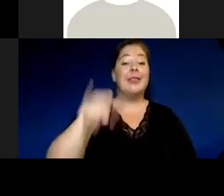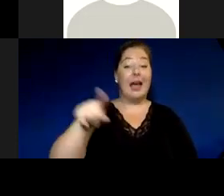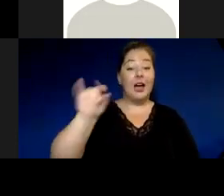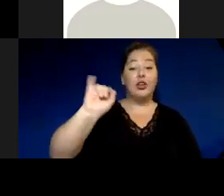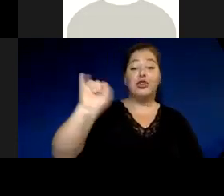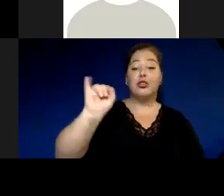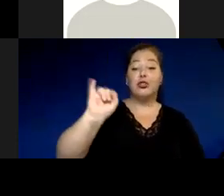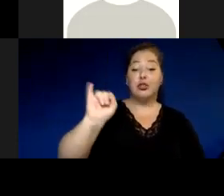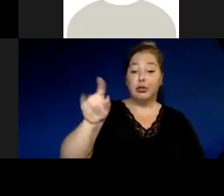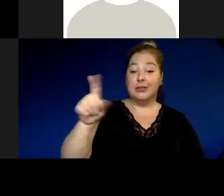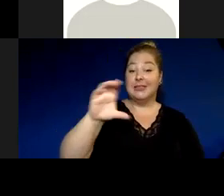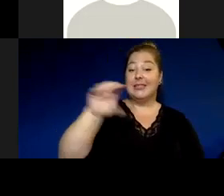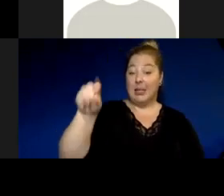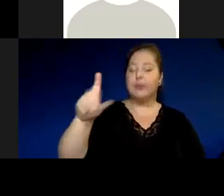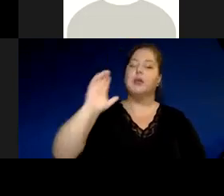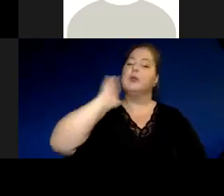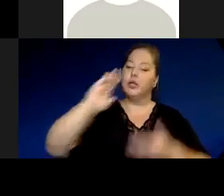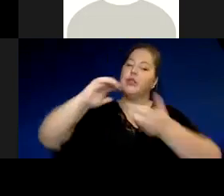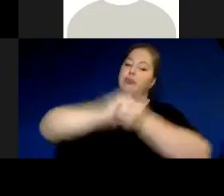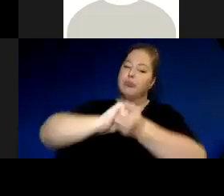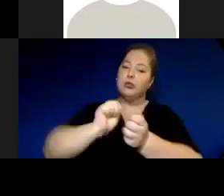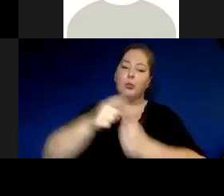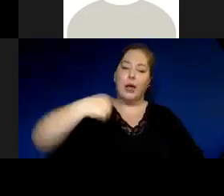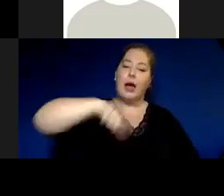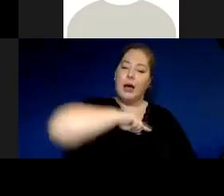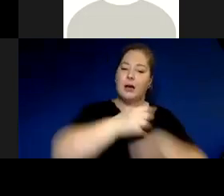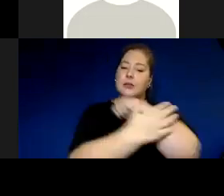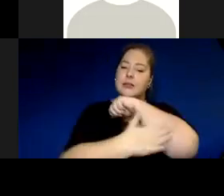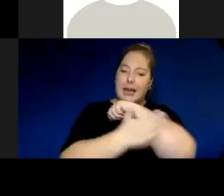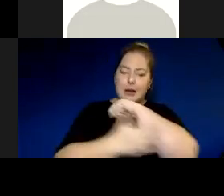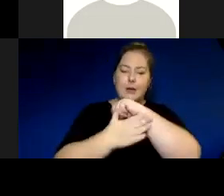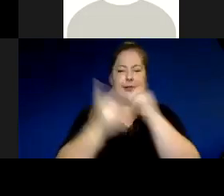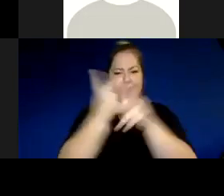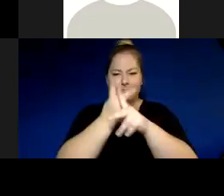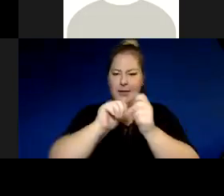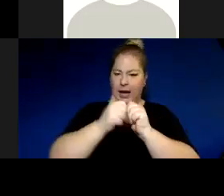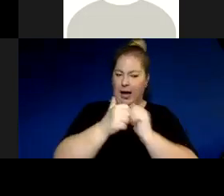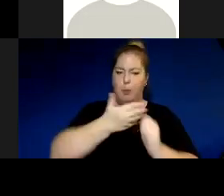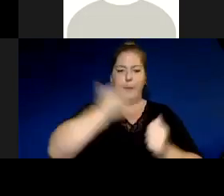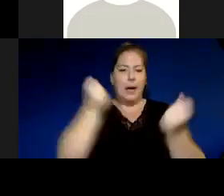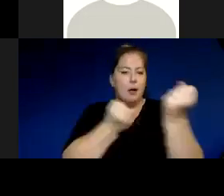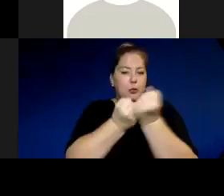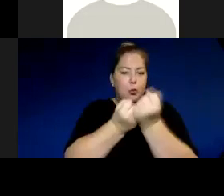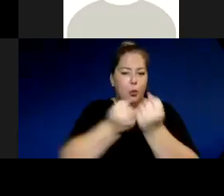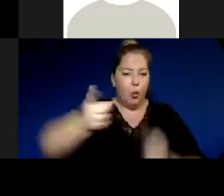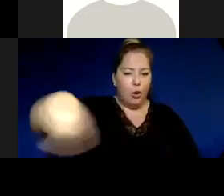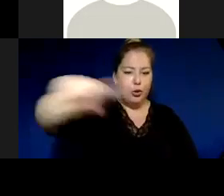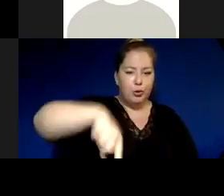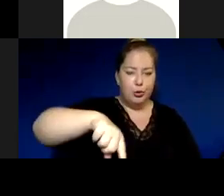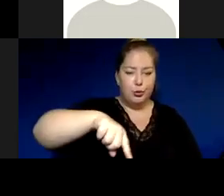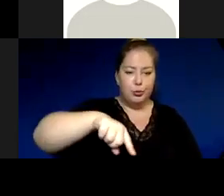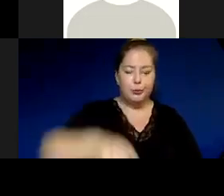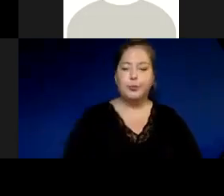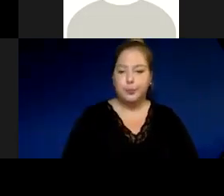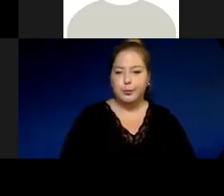trabajando con ustedes en esto, con el Estado, con el gobierno federal para conseguirles la ayuda que necesitan. Y de nuevo, te devuelvo la